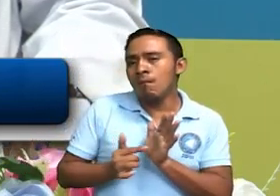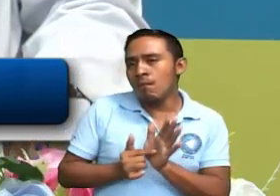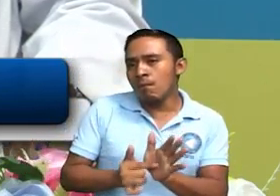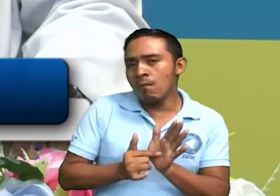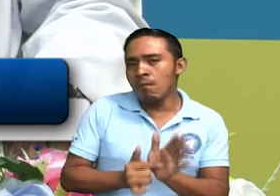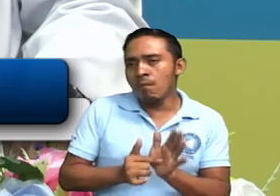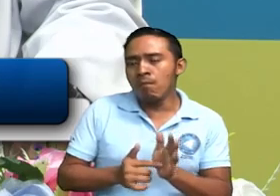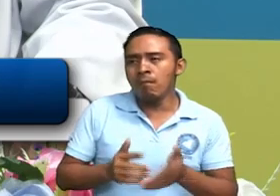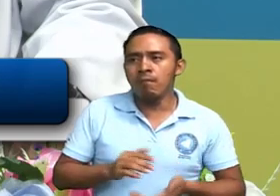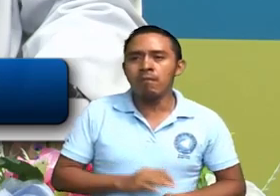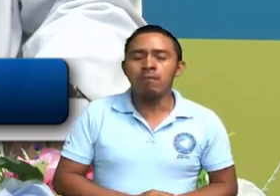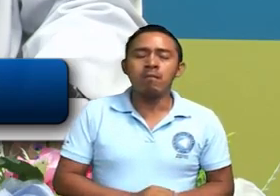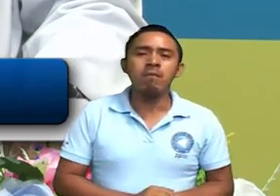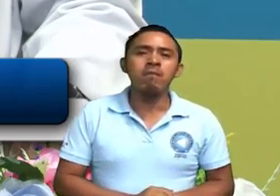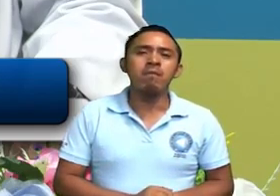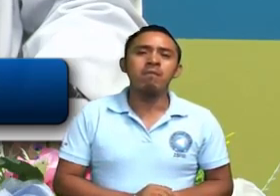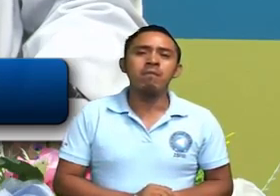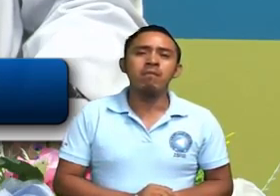niño tuvo